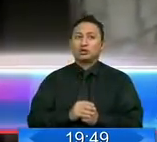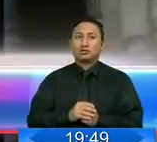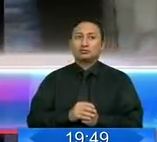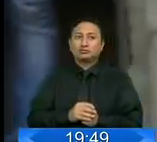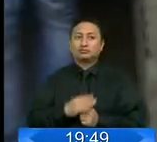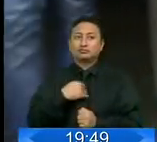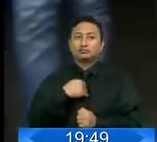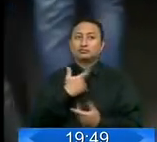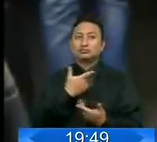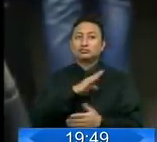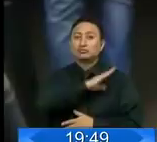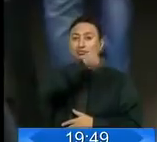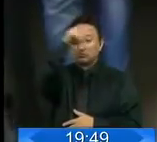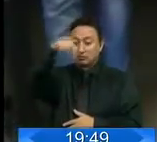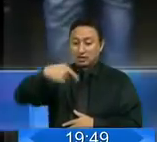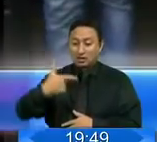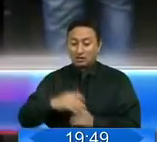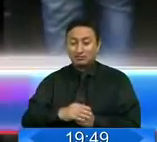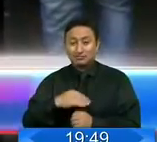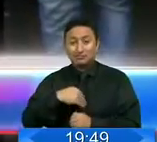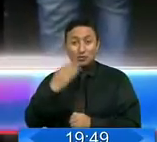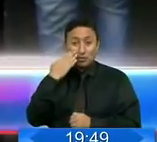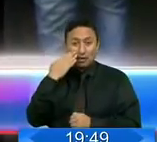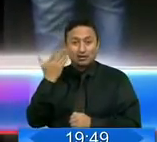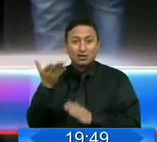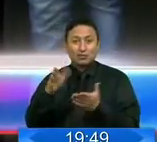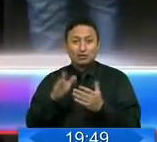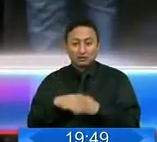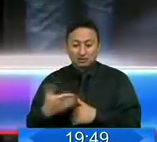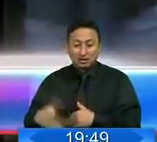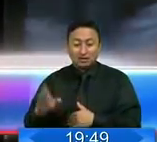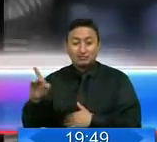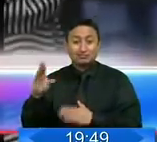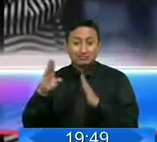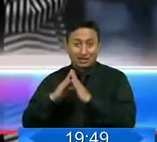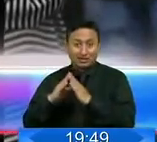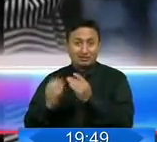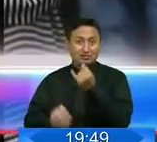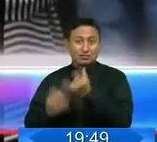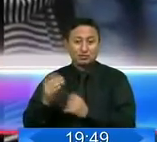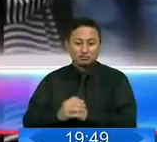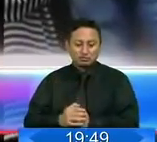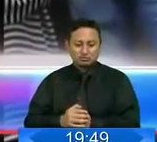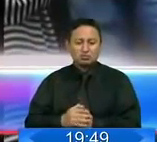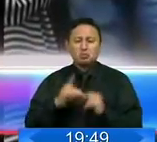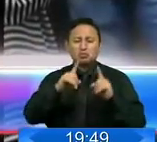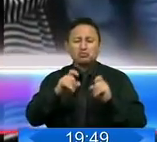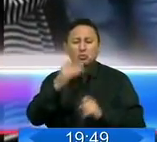estaba fallecida mi vieja y le había metido candela a la casa. ¿Cuál es la idea de su papá? Pensamos que...